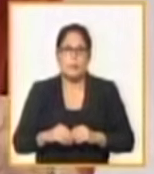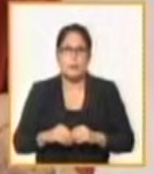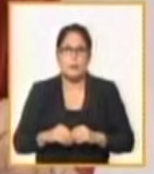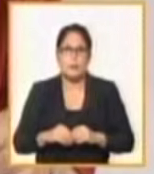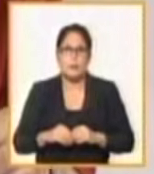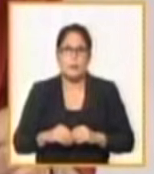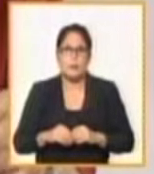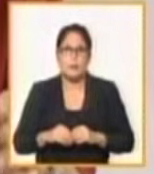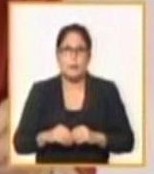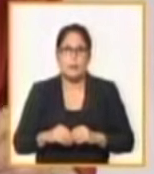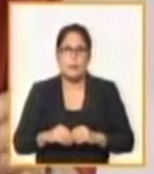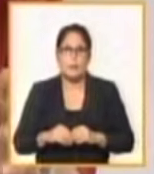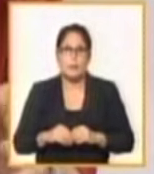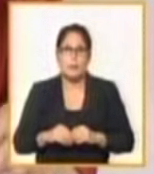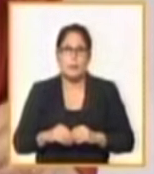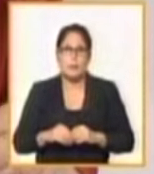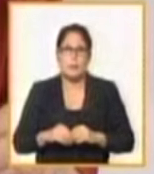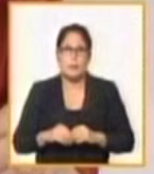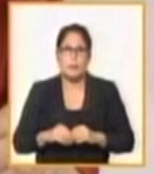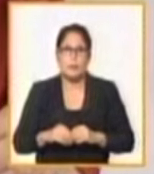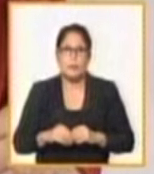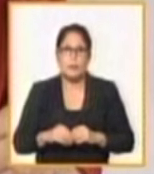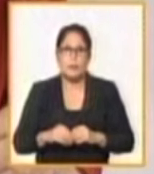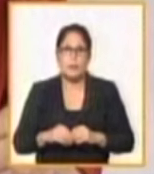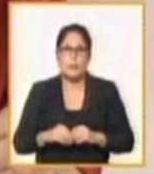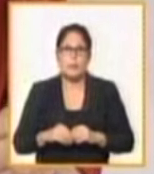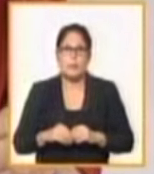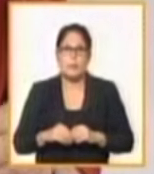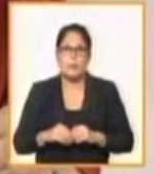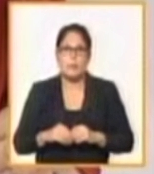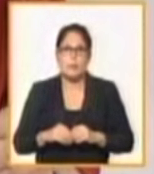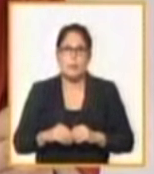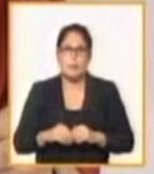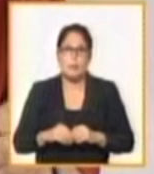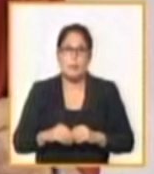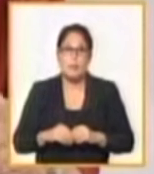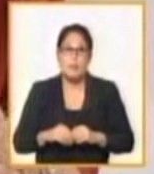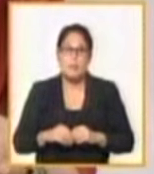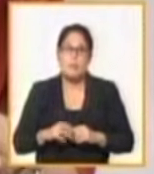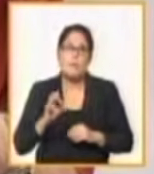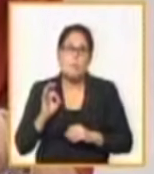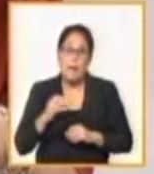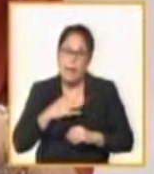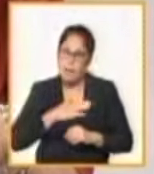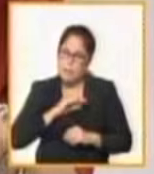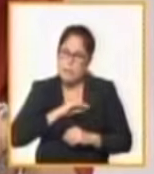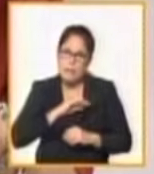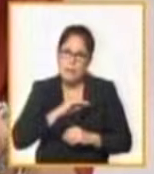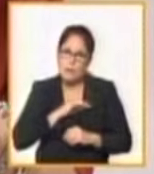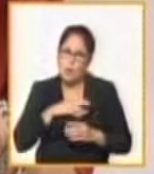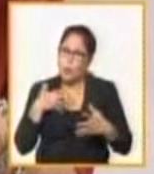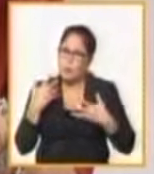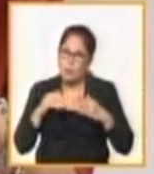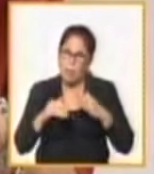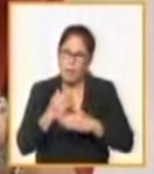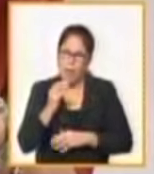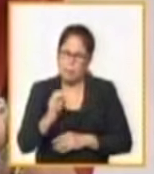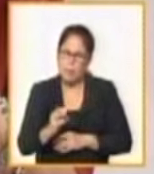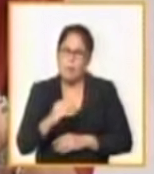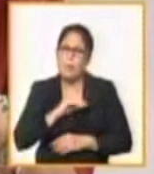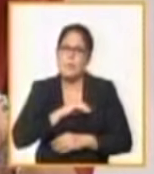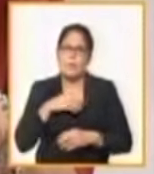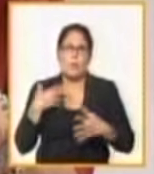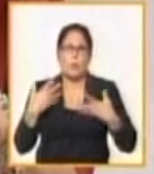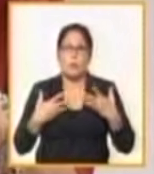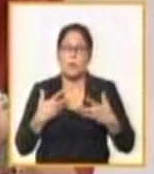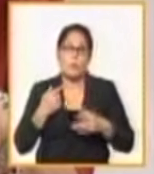hecho inversiones en las inmobiliarias y todo eso. Pero ese día fue un día para mí luminoso. Yo